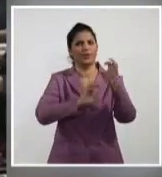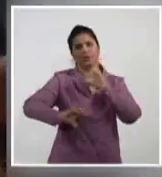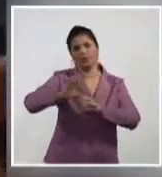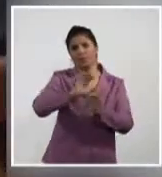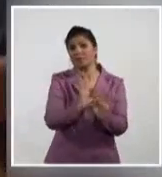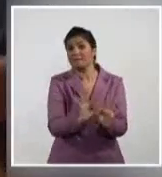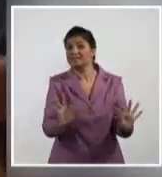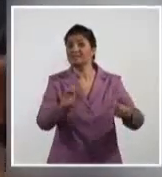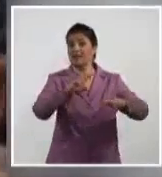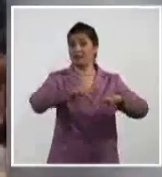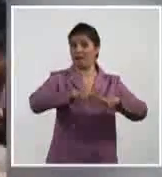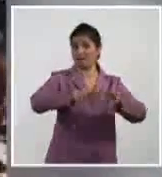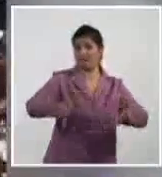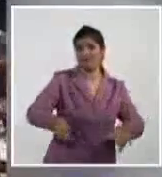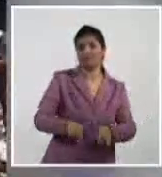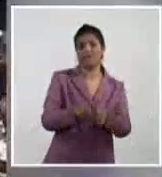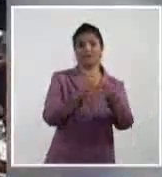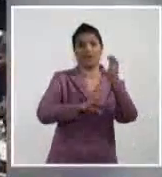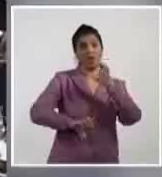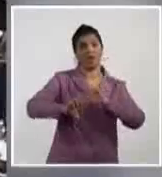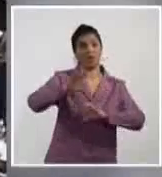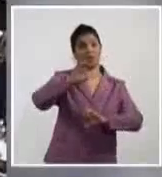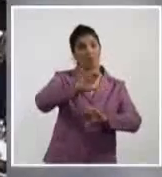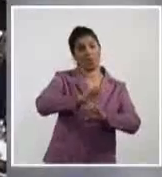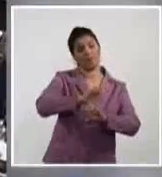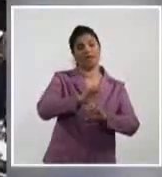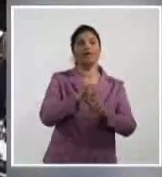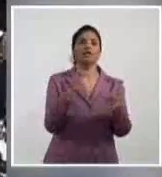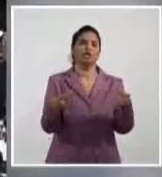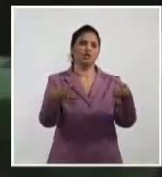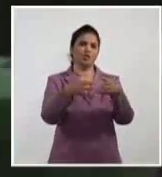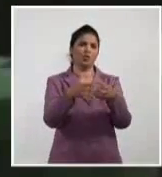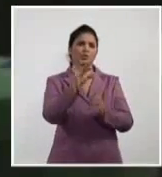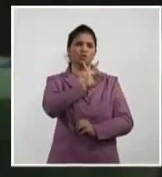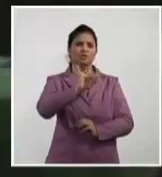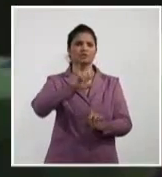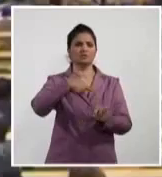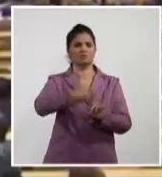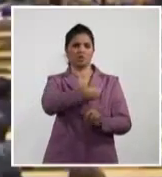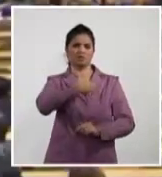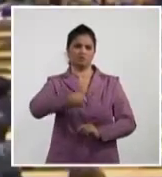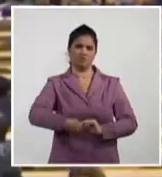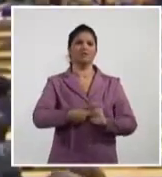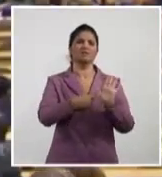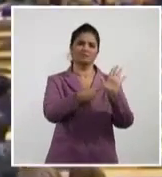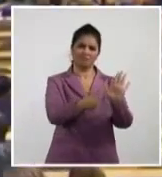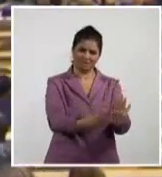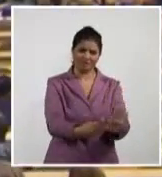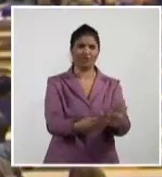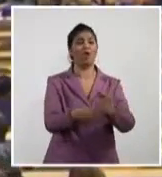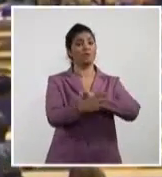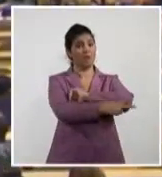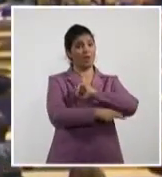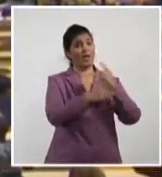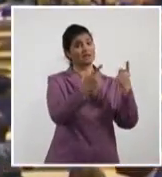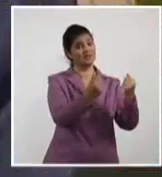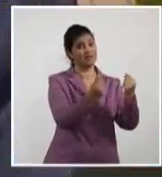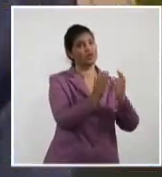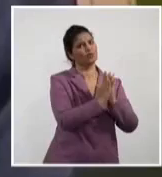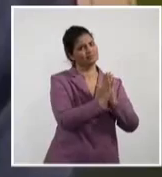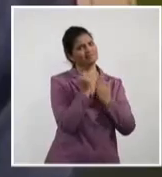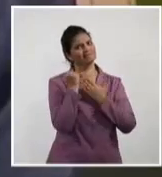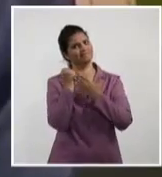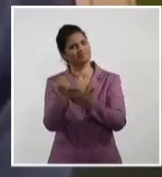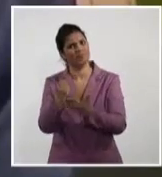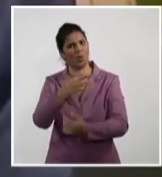ocasión de celebrarse la cumbre del G77 y China. También en Nueva York, en el 78